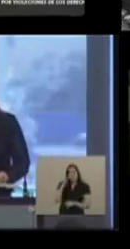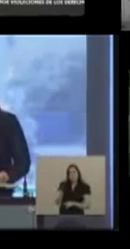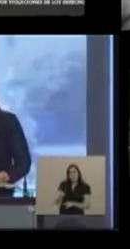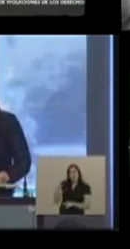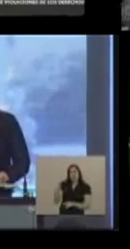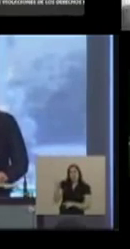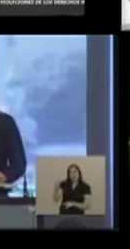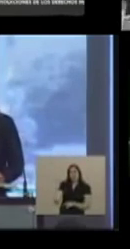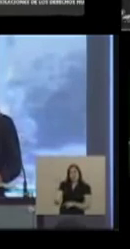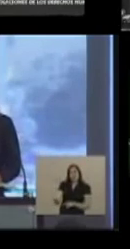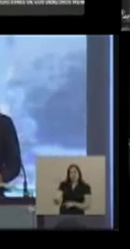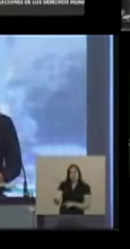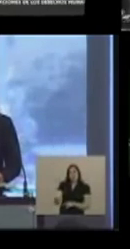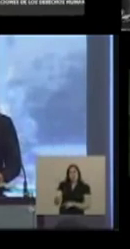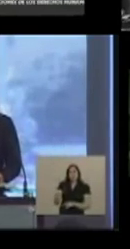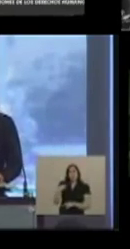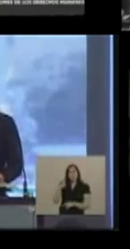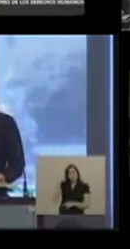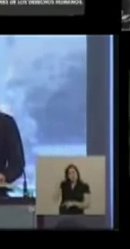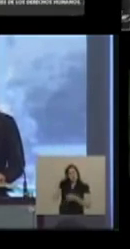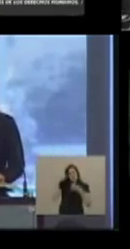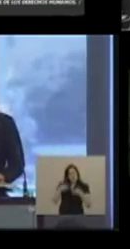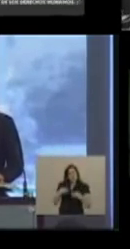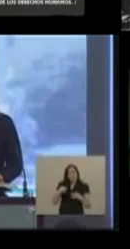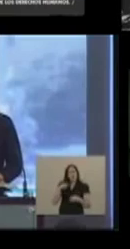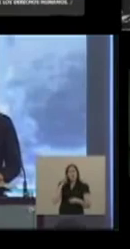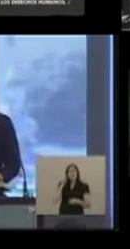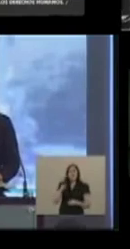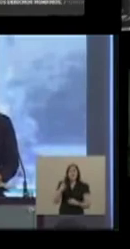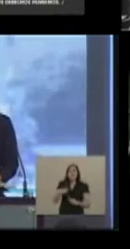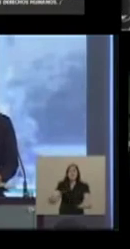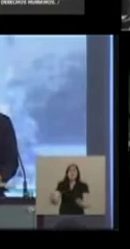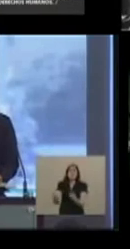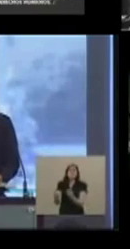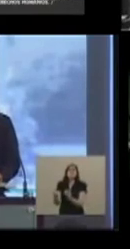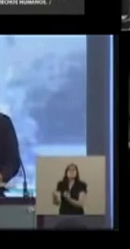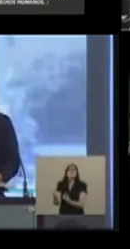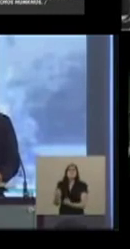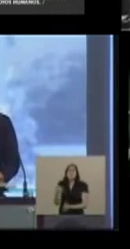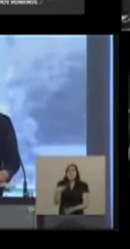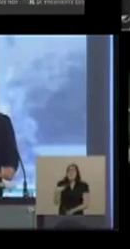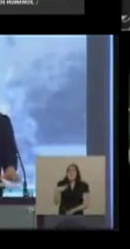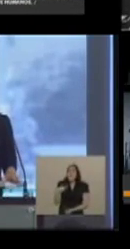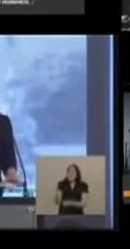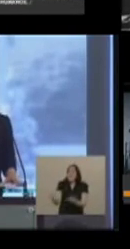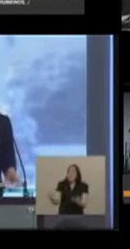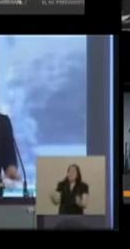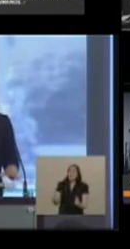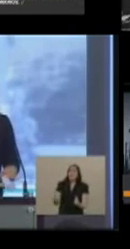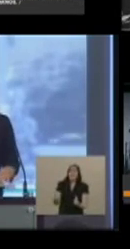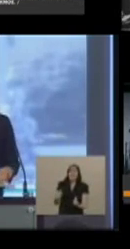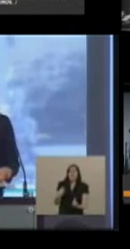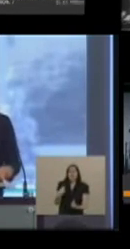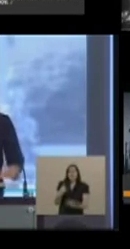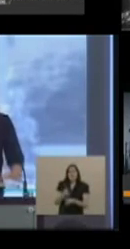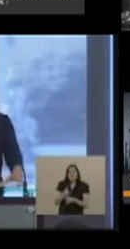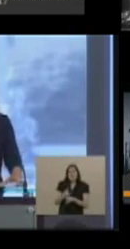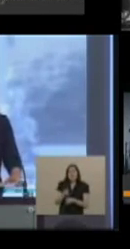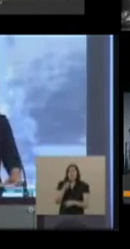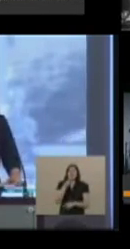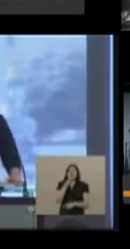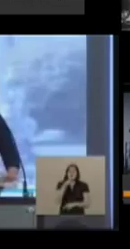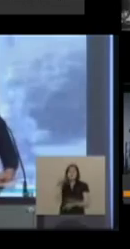contemplación del otro, a la cordura, a la racionalidad, pero fundamentalmente a entender a todo lo que le falta a los